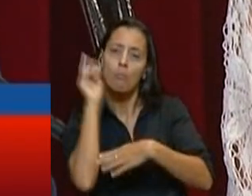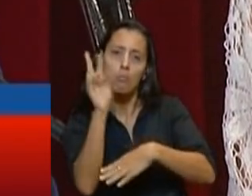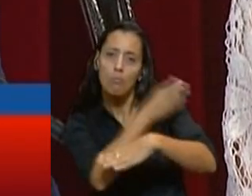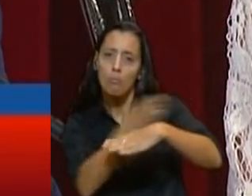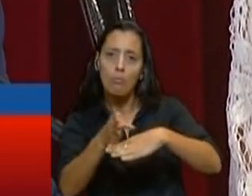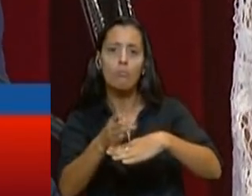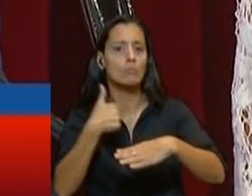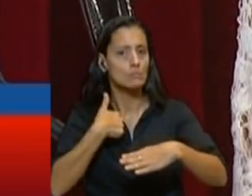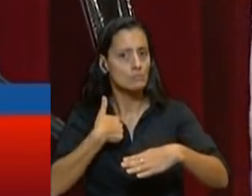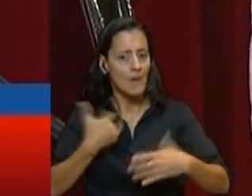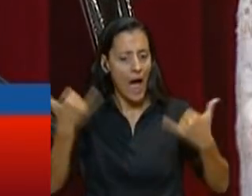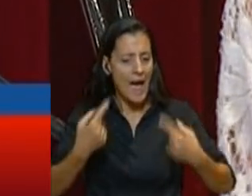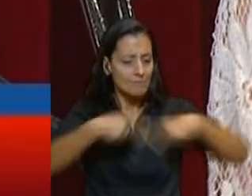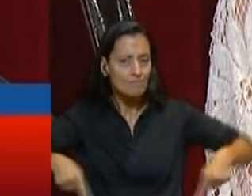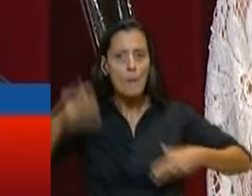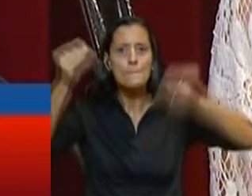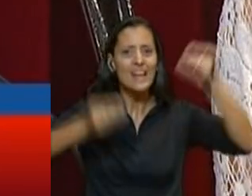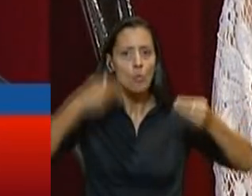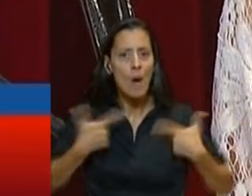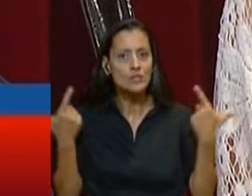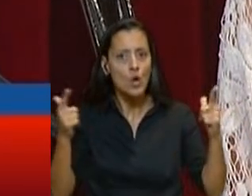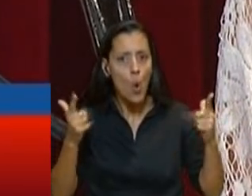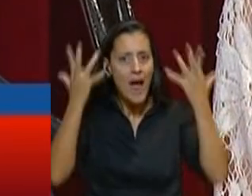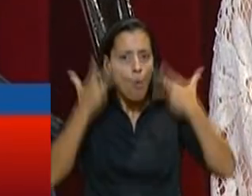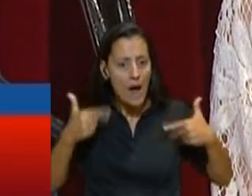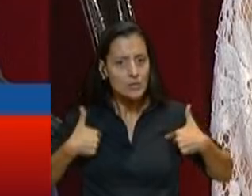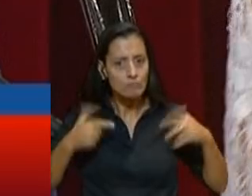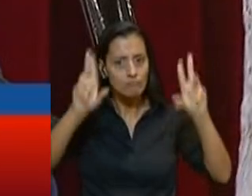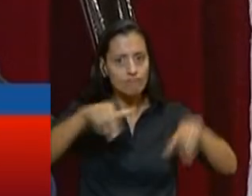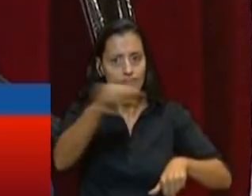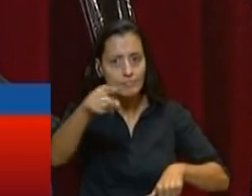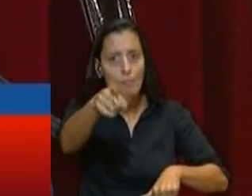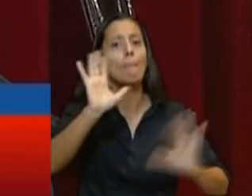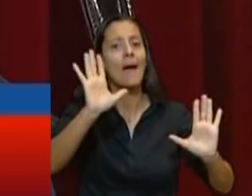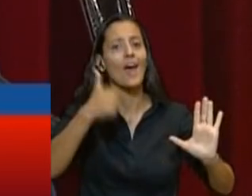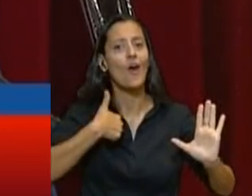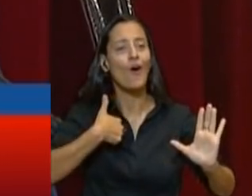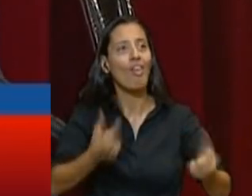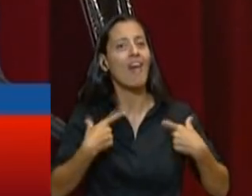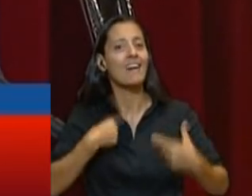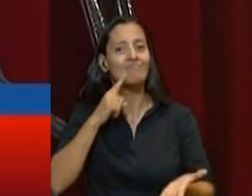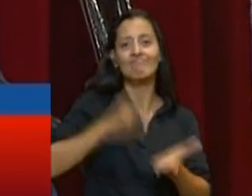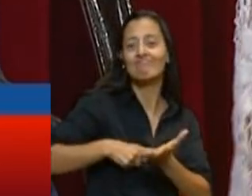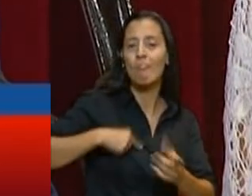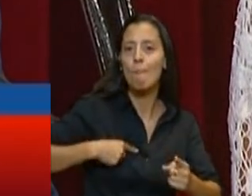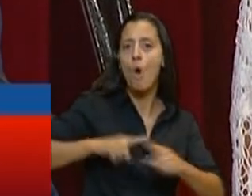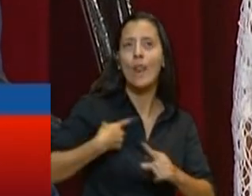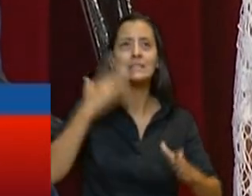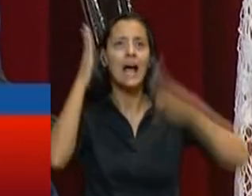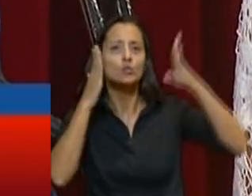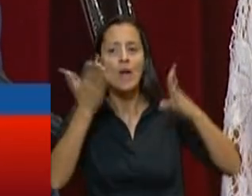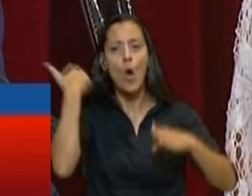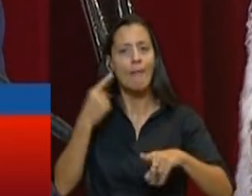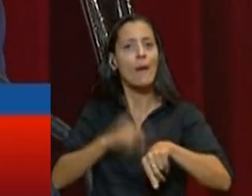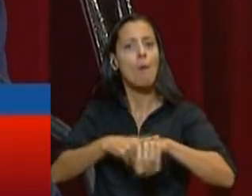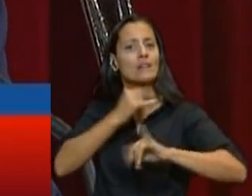Me dejaron sin la herramienta del presupuesto, es cierto. Pero no me han quitado la decisión política de cumplir lo que prometimos